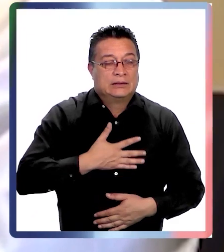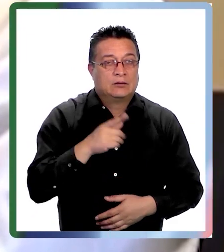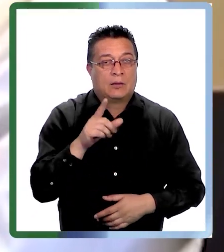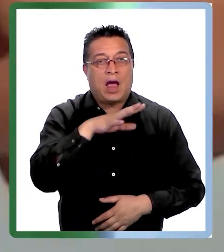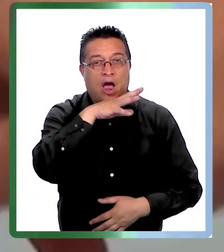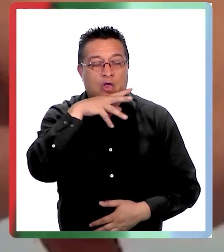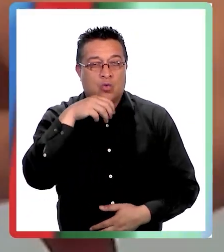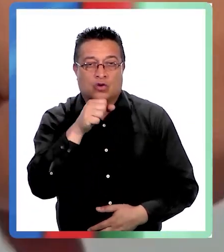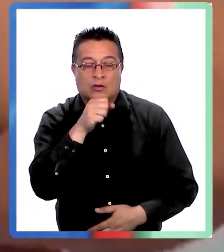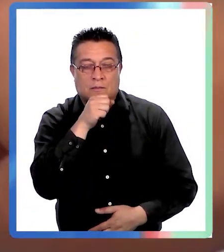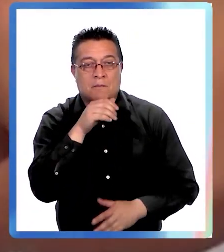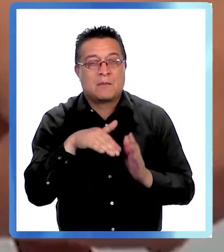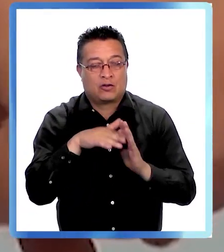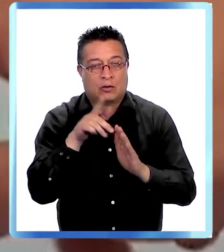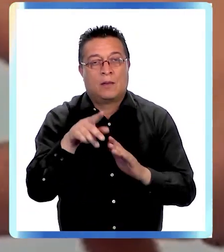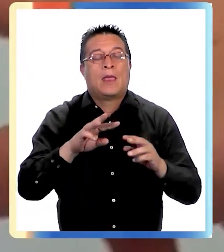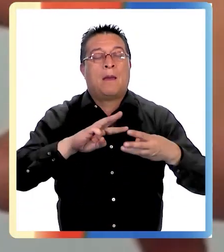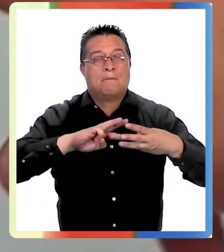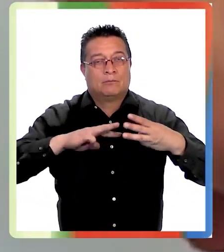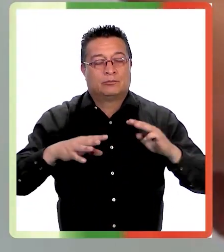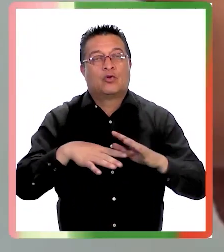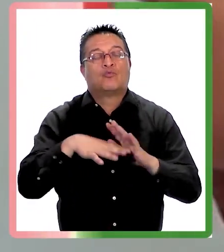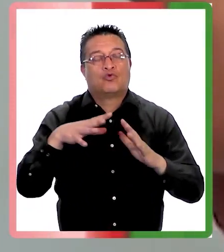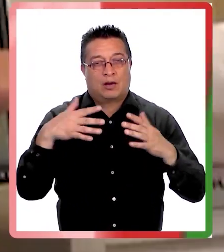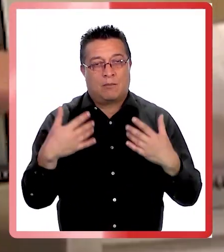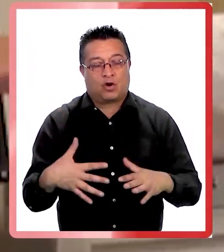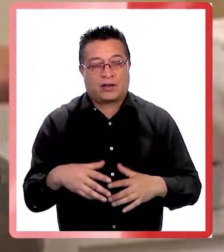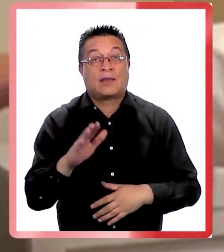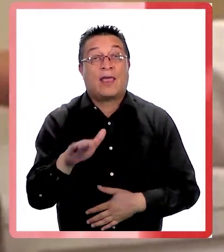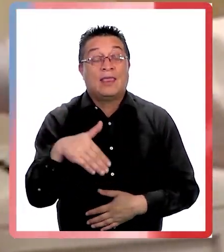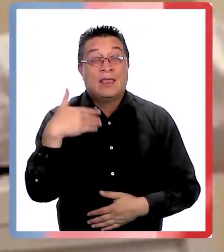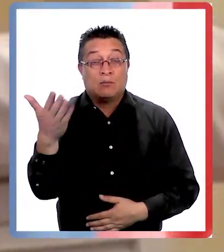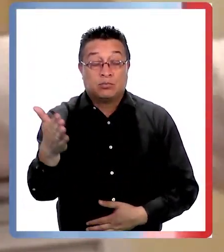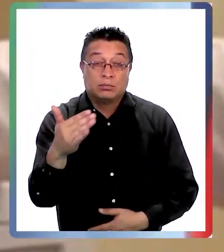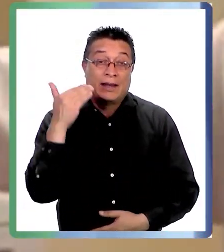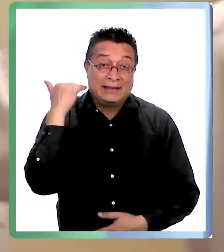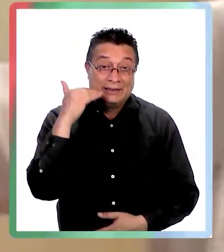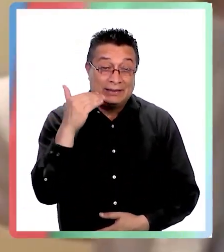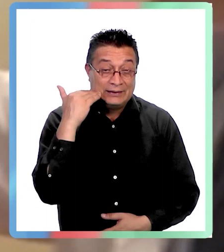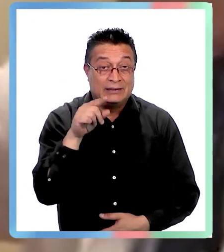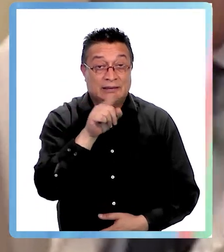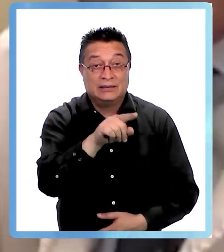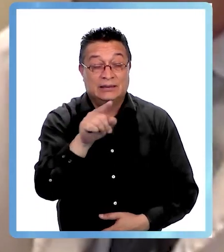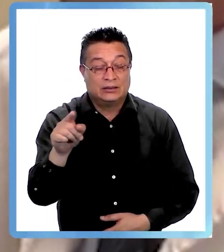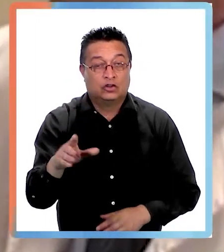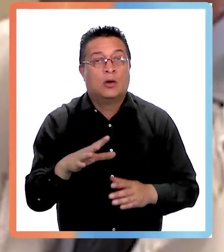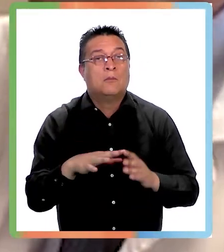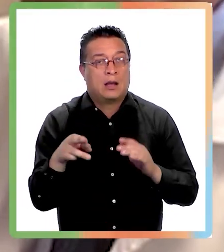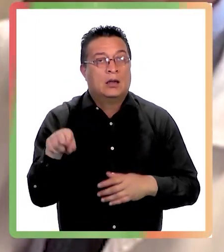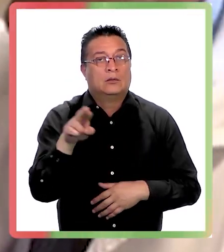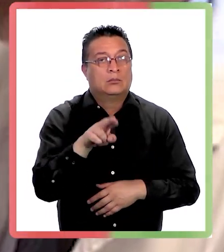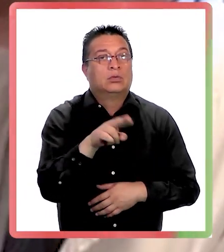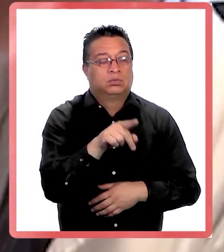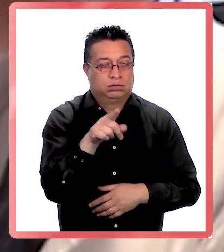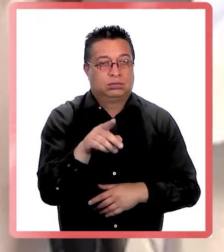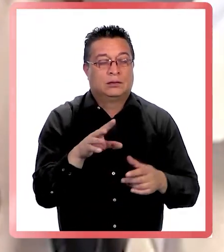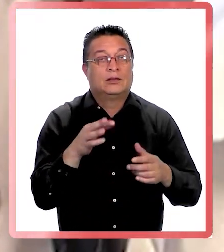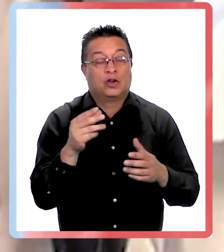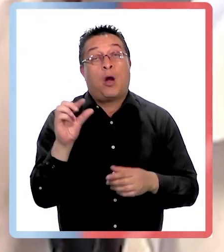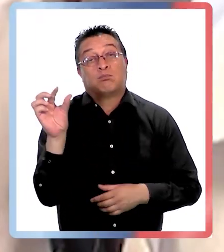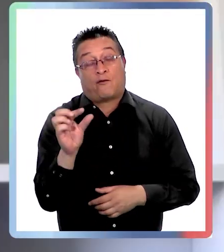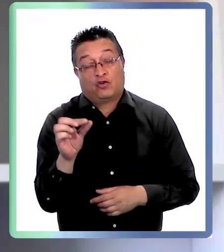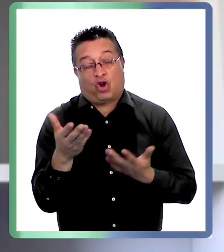de los adultos mayores. Esa es una patología súper importante en la audición. Y después en los niños, en el fondo, otra patología muy frecuente, pero gracias a